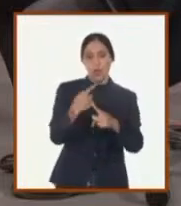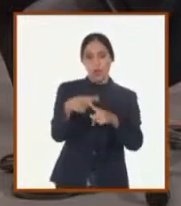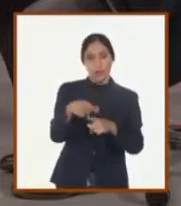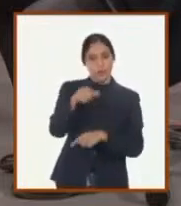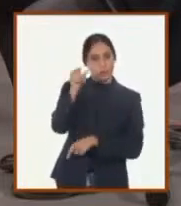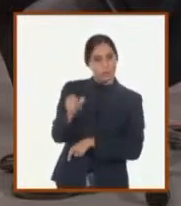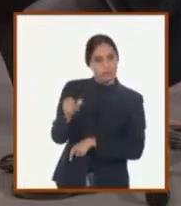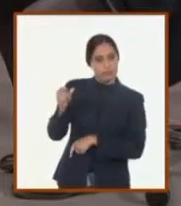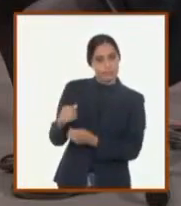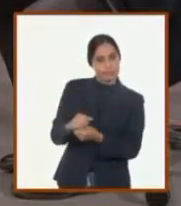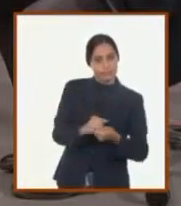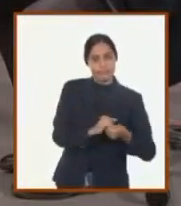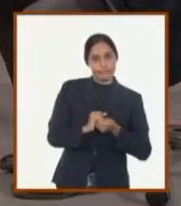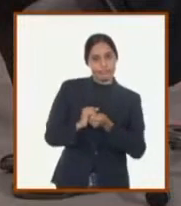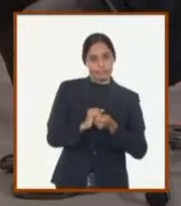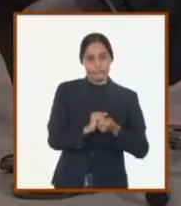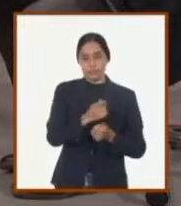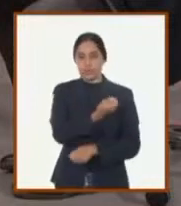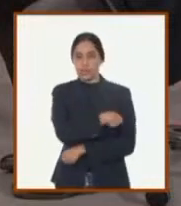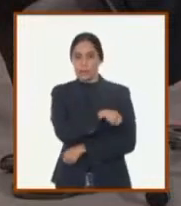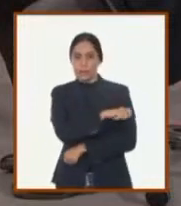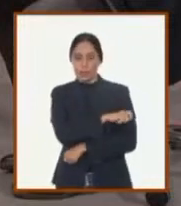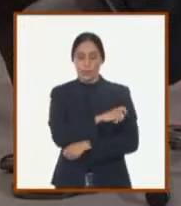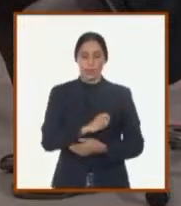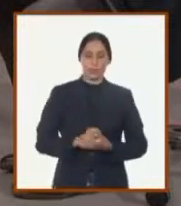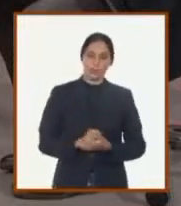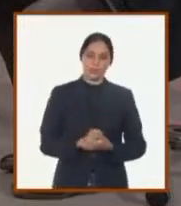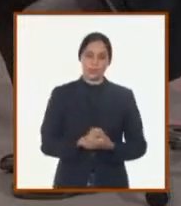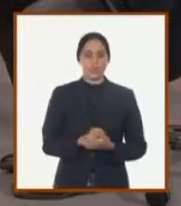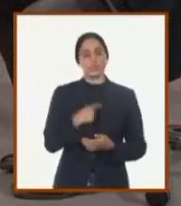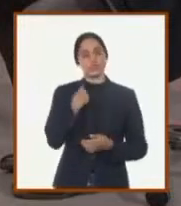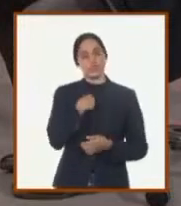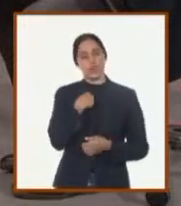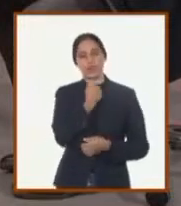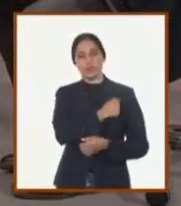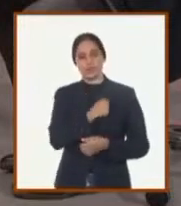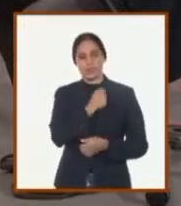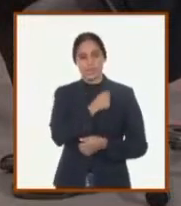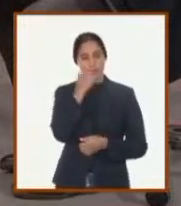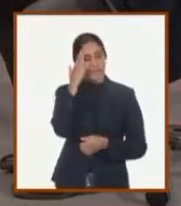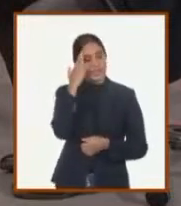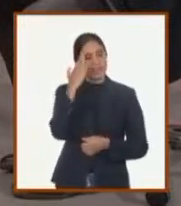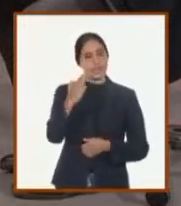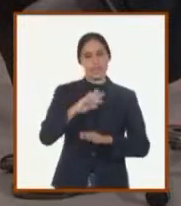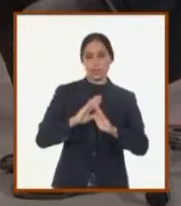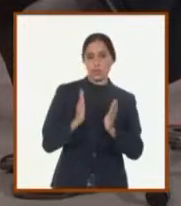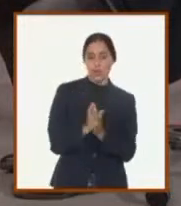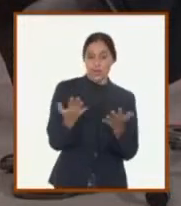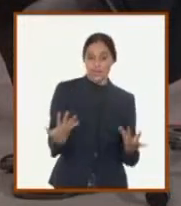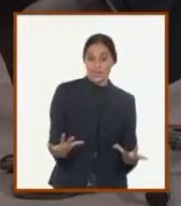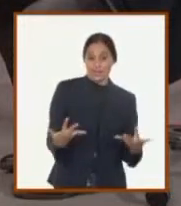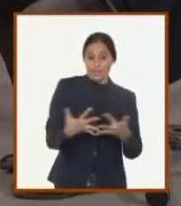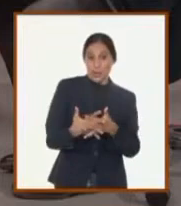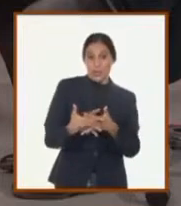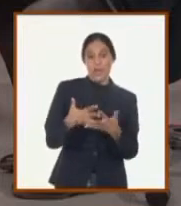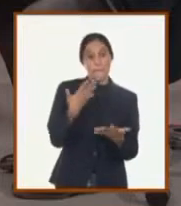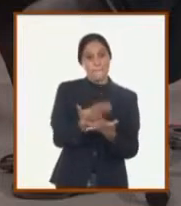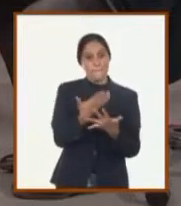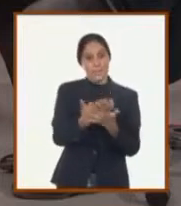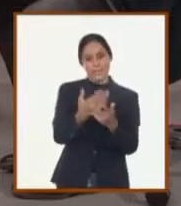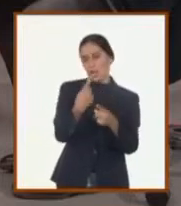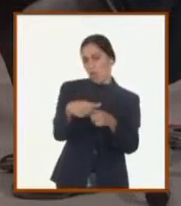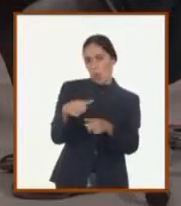que el área que nos circundan Y por supuesto yo Quiero agradecer las relaciones que hemos tenido con instituciones amigas